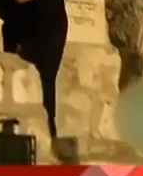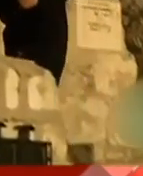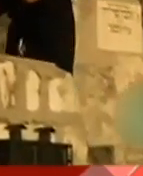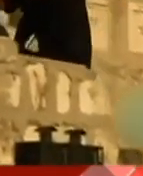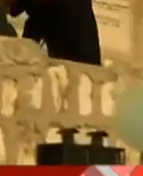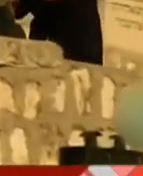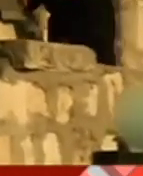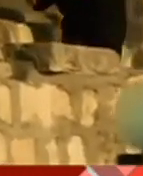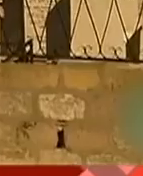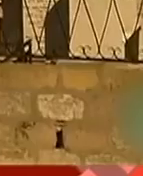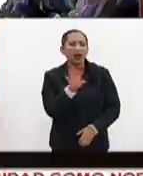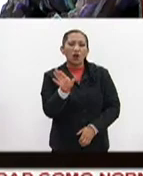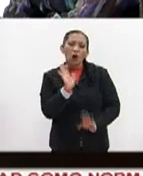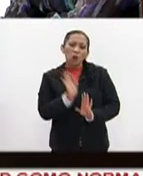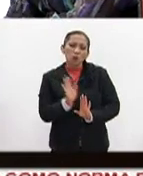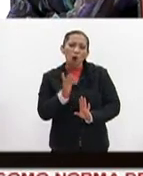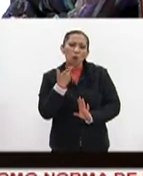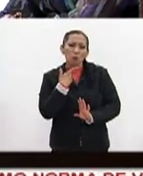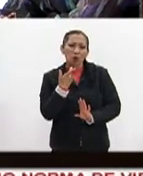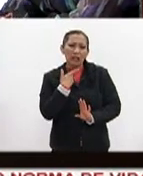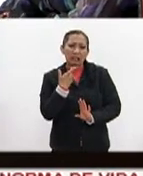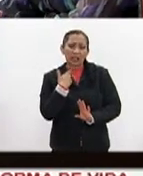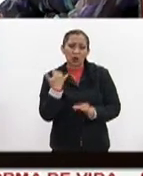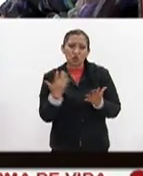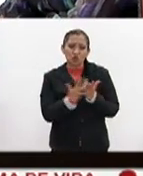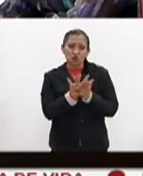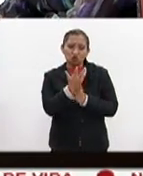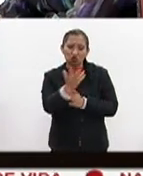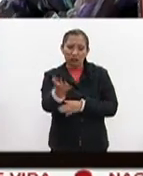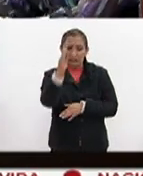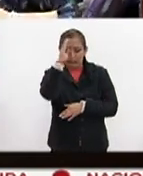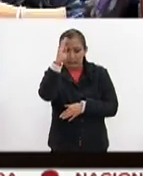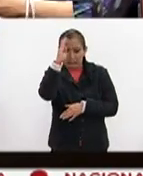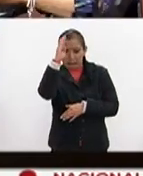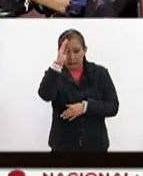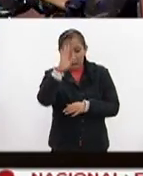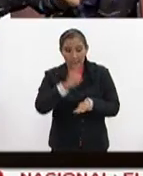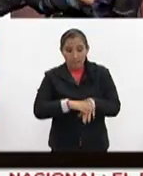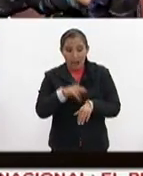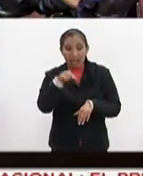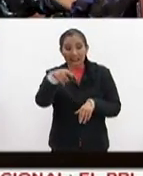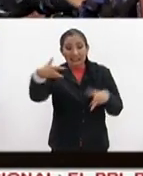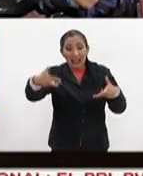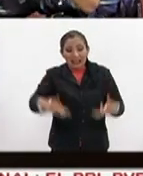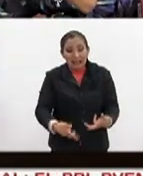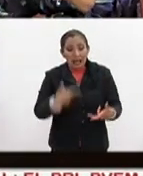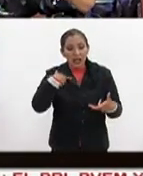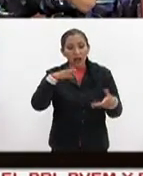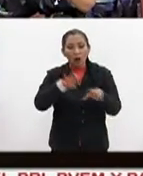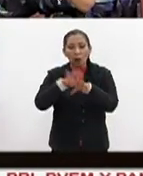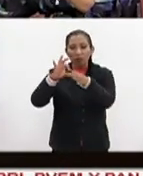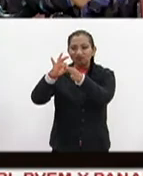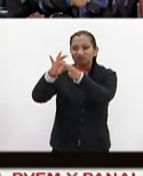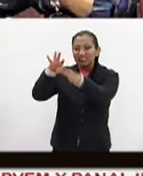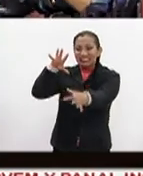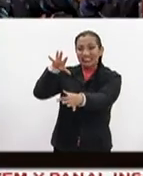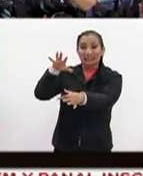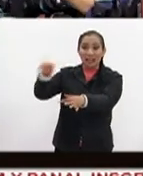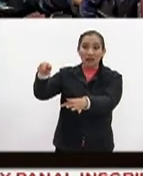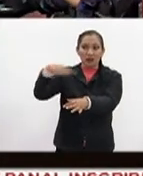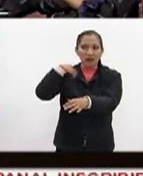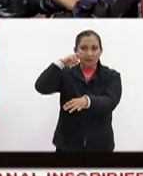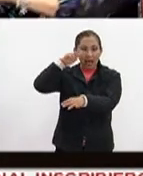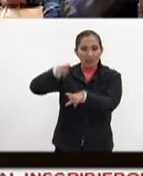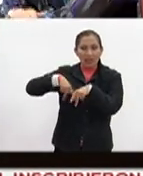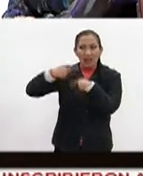o representar un costo político importante, ¿no? Sí, claro. Y sobre todo crear estas fisuras de por sí